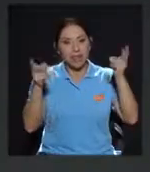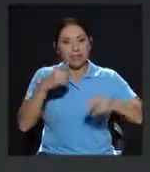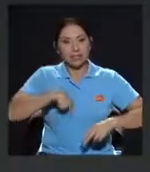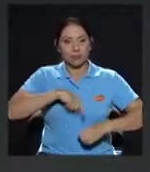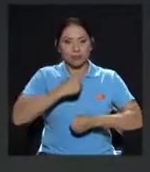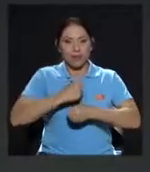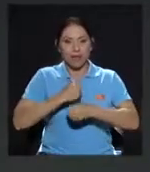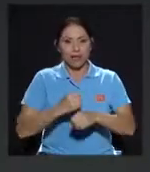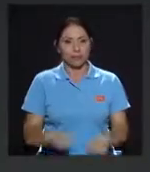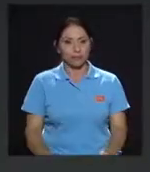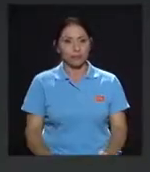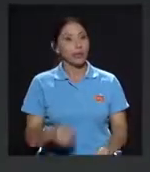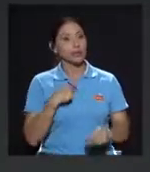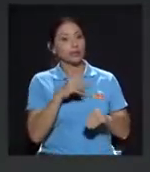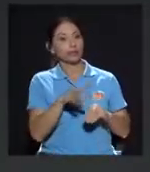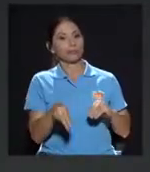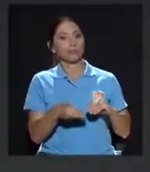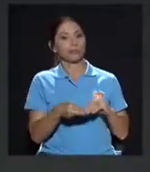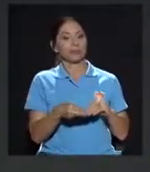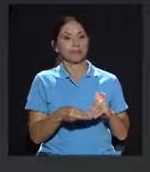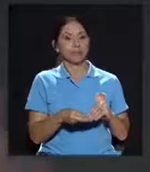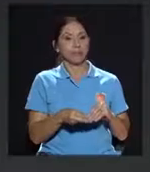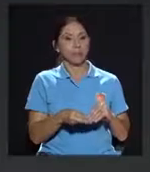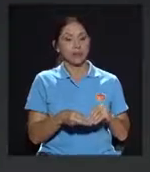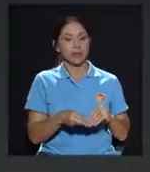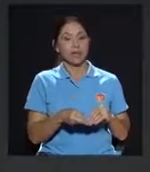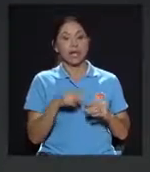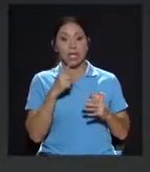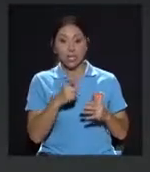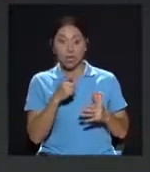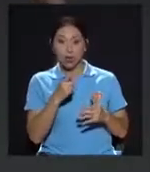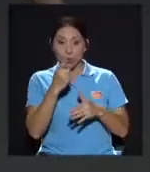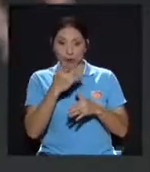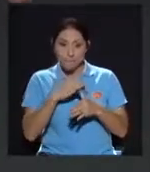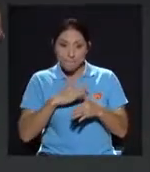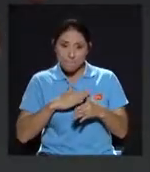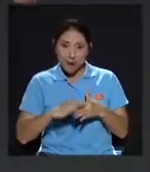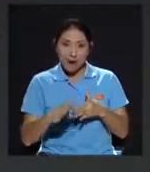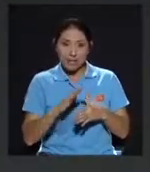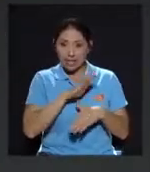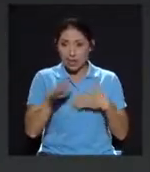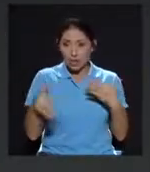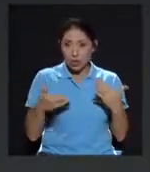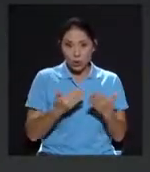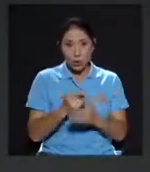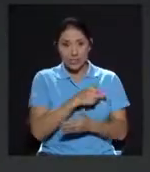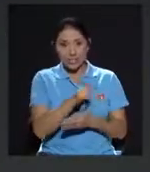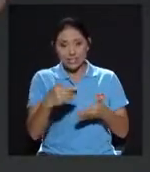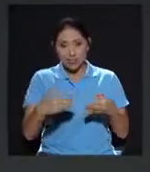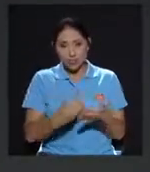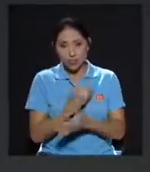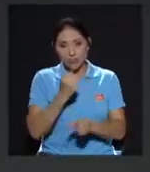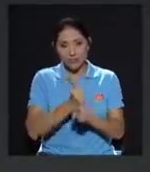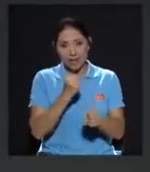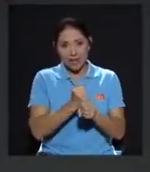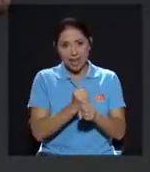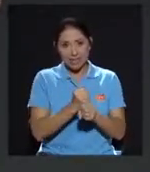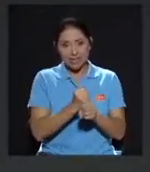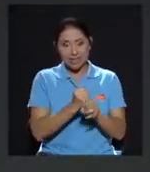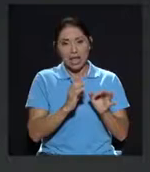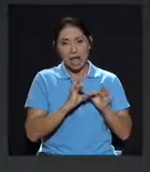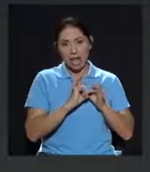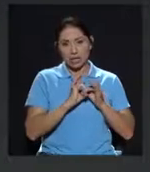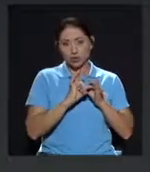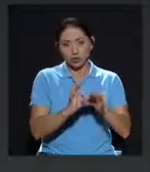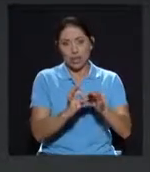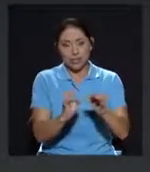pequeña nota al pie de página buena parte de todas esas nuevas tareas me parece que muchos asociadas con